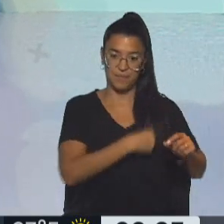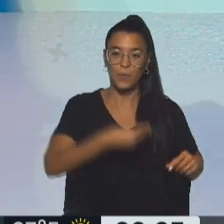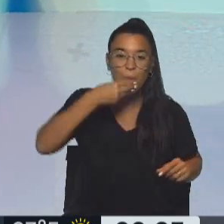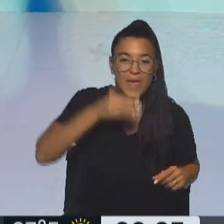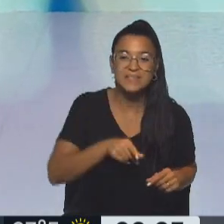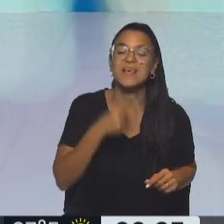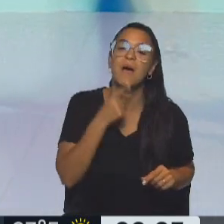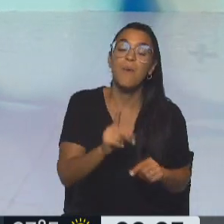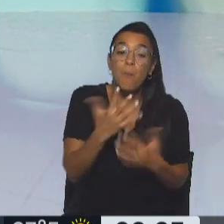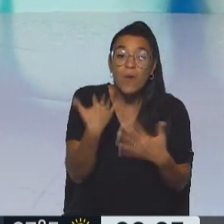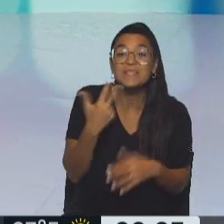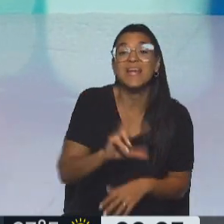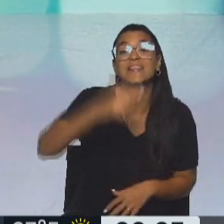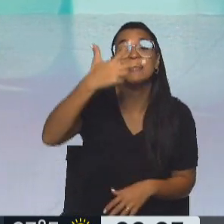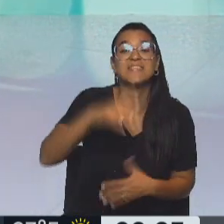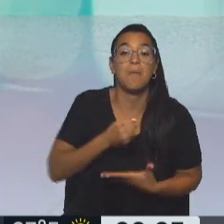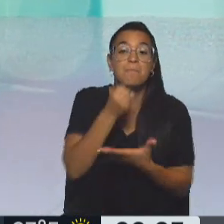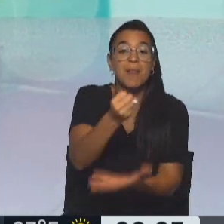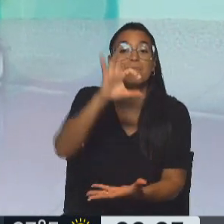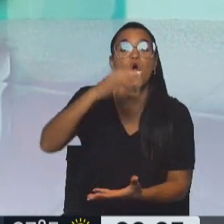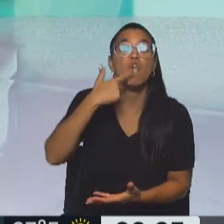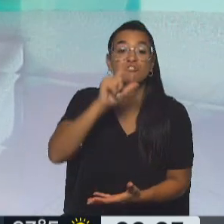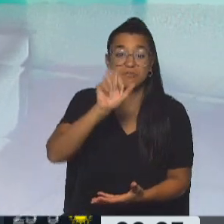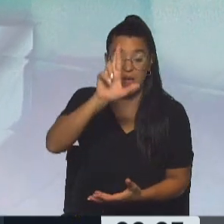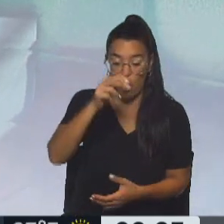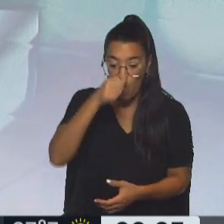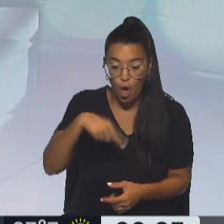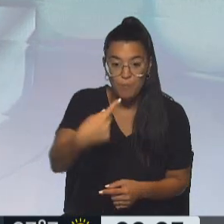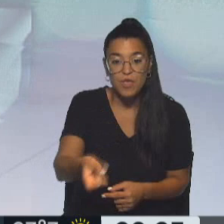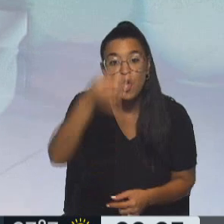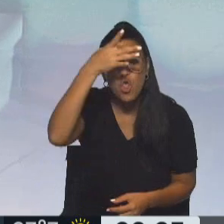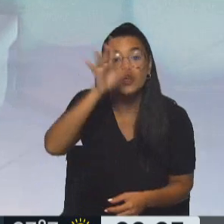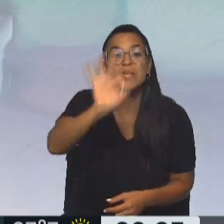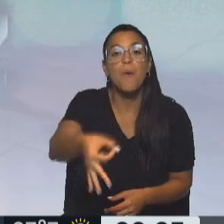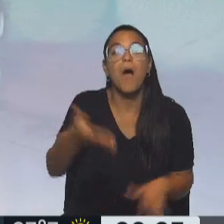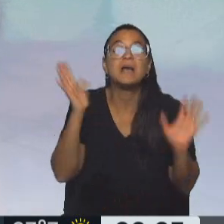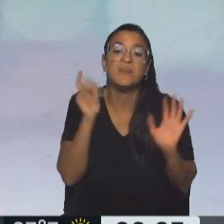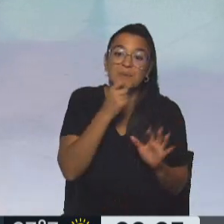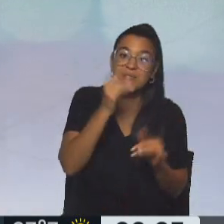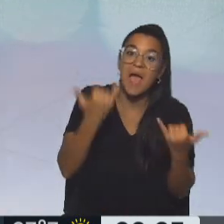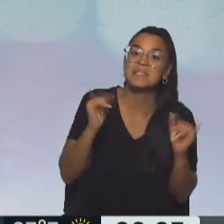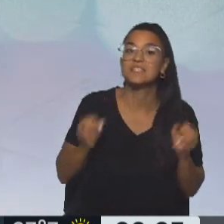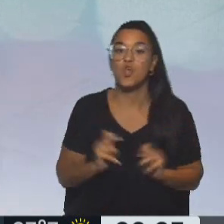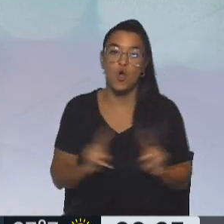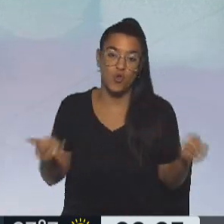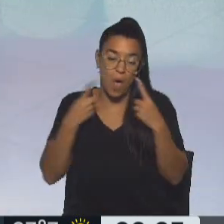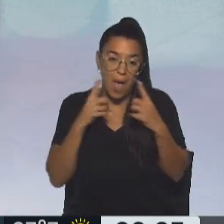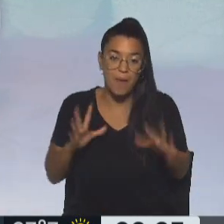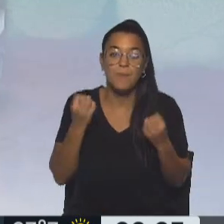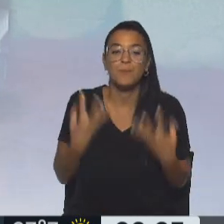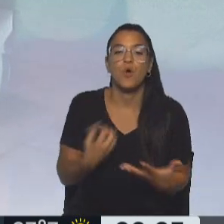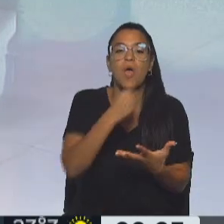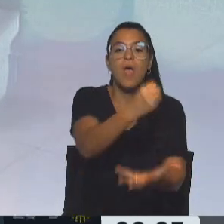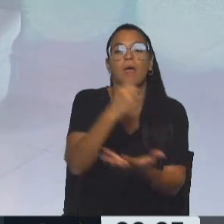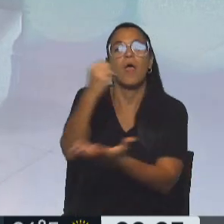el tercer Oscar para Argentina? Este domingo 12 se va a saber la respuesta de esta pregunta, porque se entregan